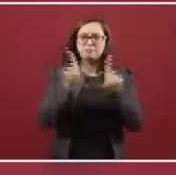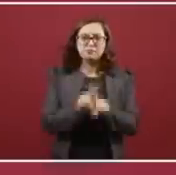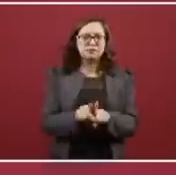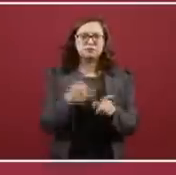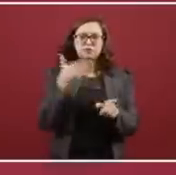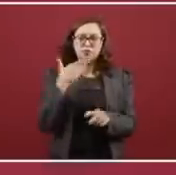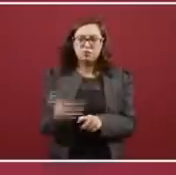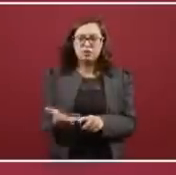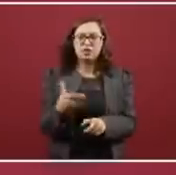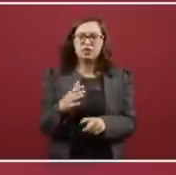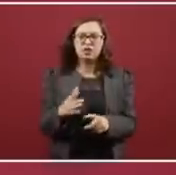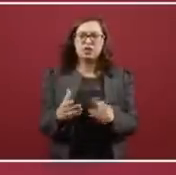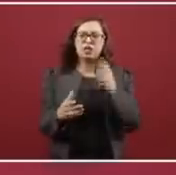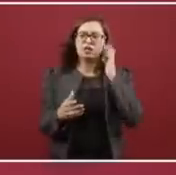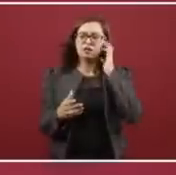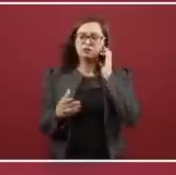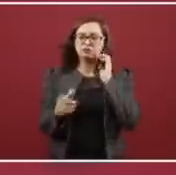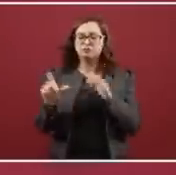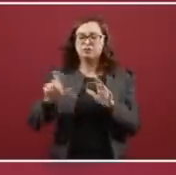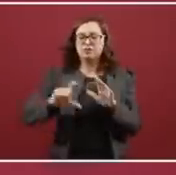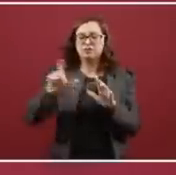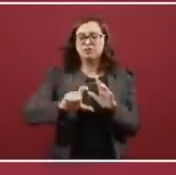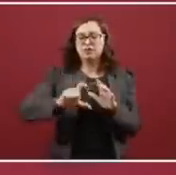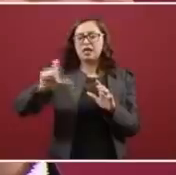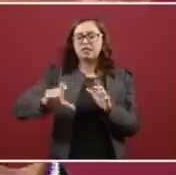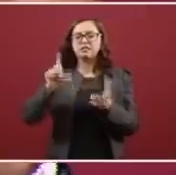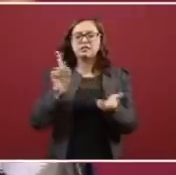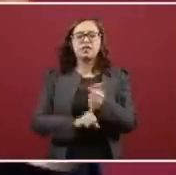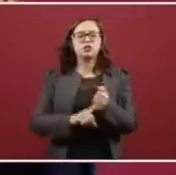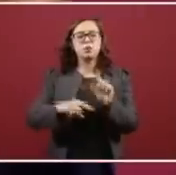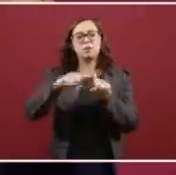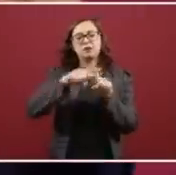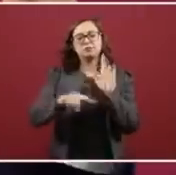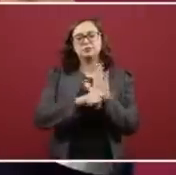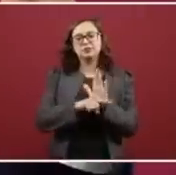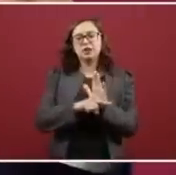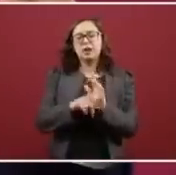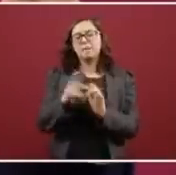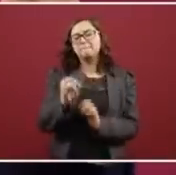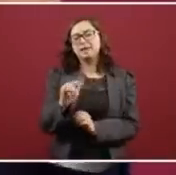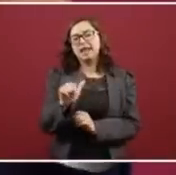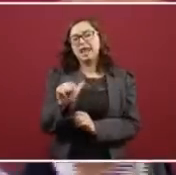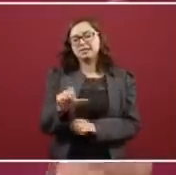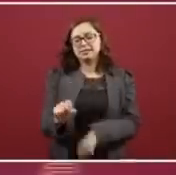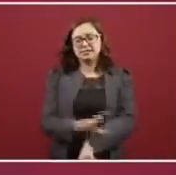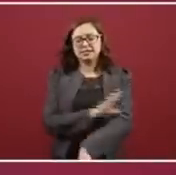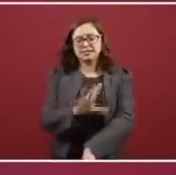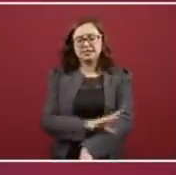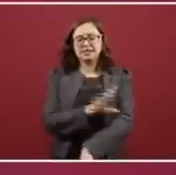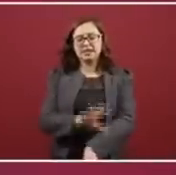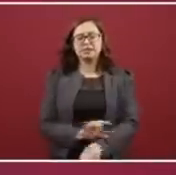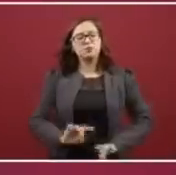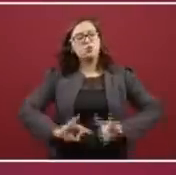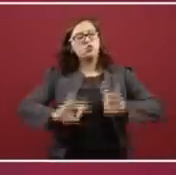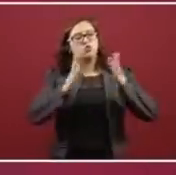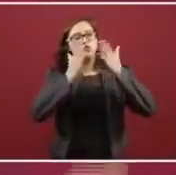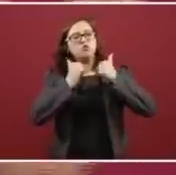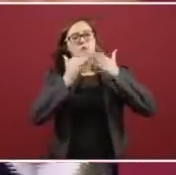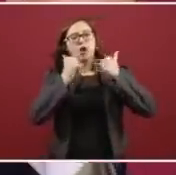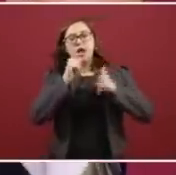todas las bombas tienen un par de pilas que mantienen la bomba encendida cuando se va la luz